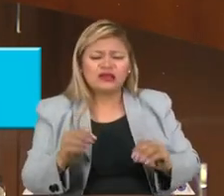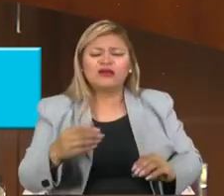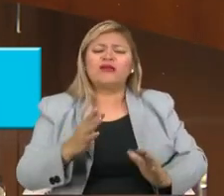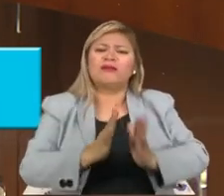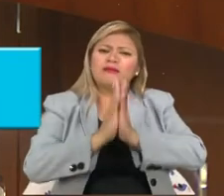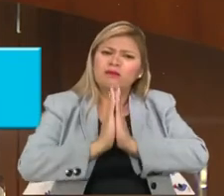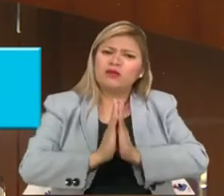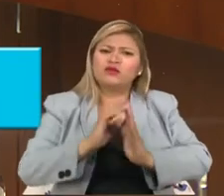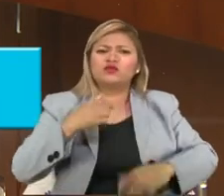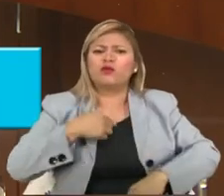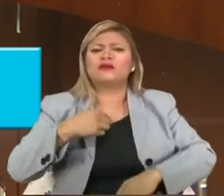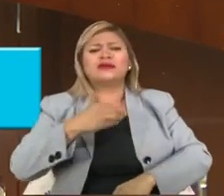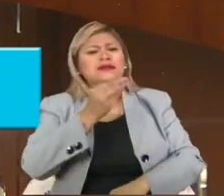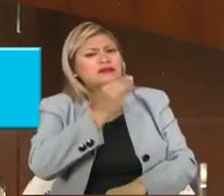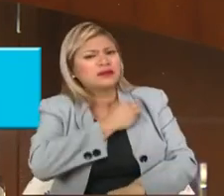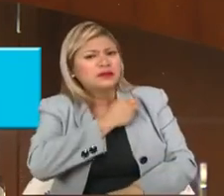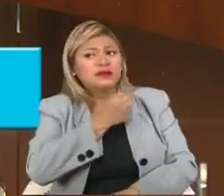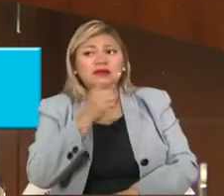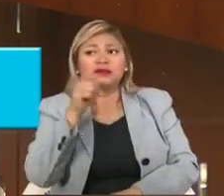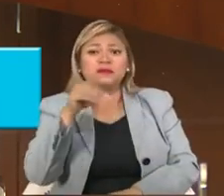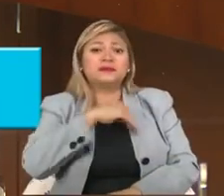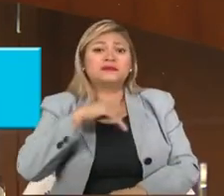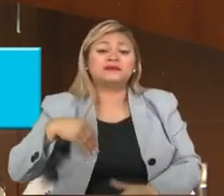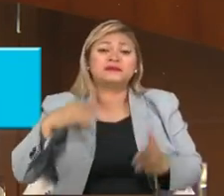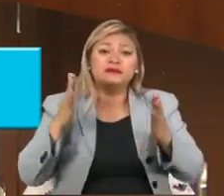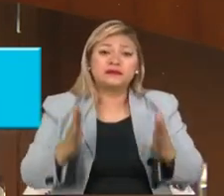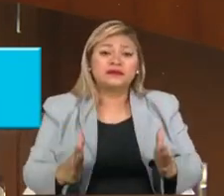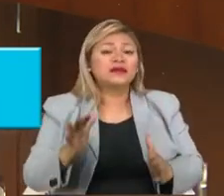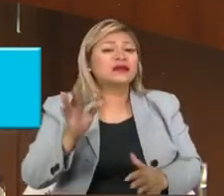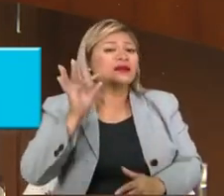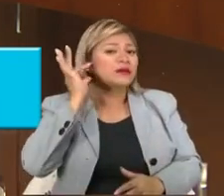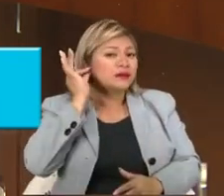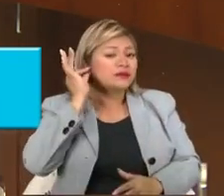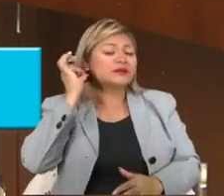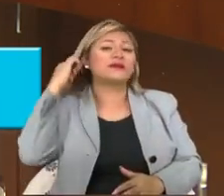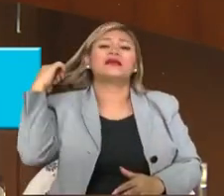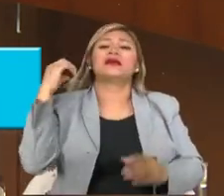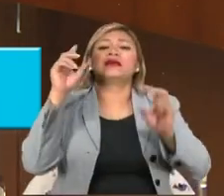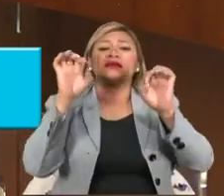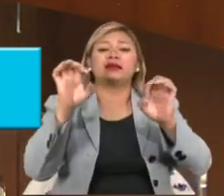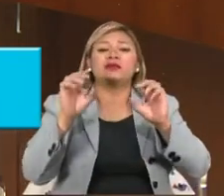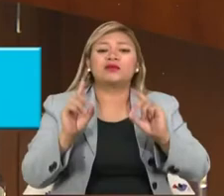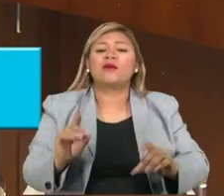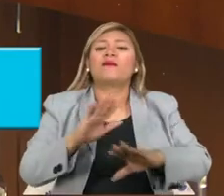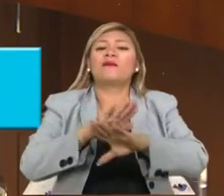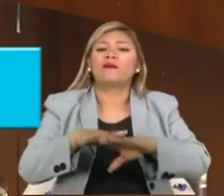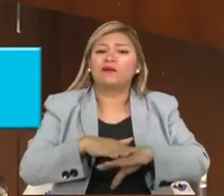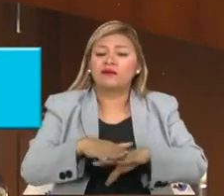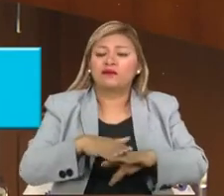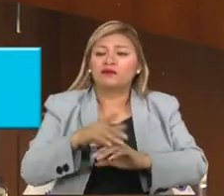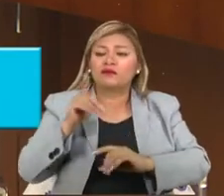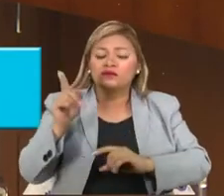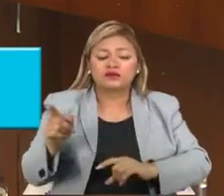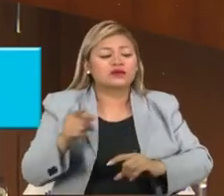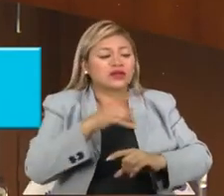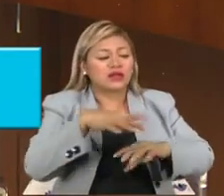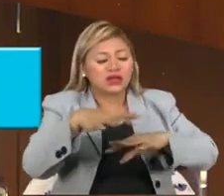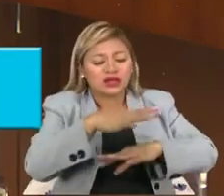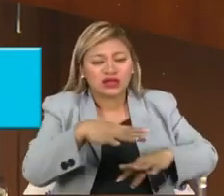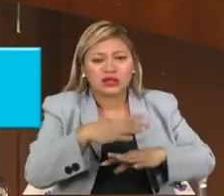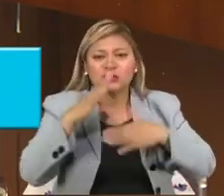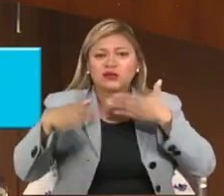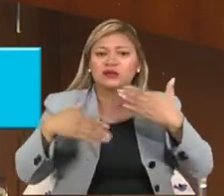Educación a que demos la explicación necesaria a la comunidad educativa, a quien se debe, la ministra y todo